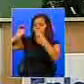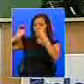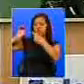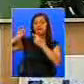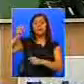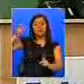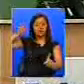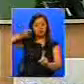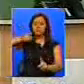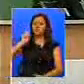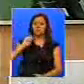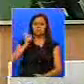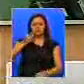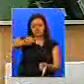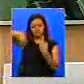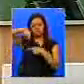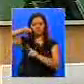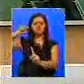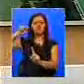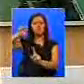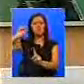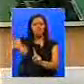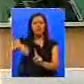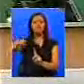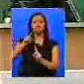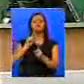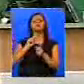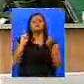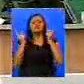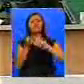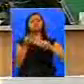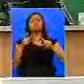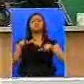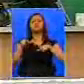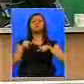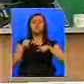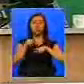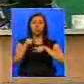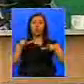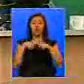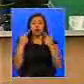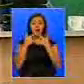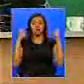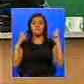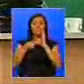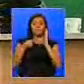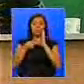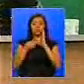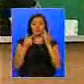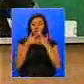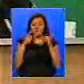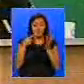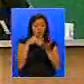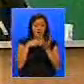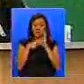política de zonas francas, que eran zonas libres de impuestos, por zonas económicas de desarrollo especial.